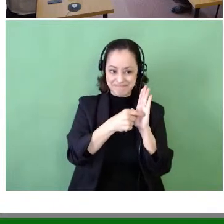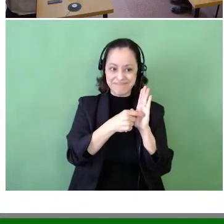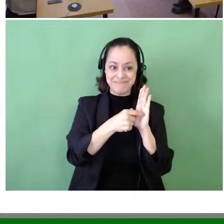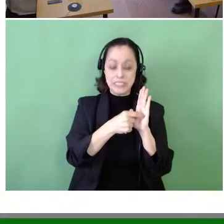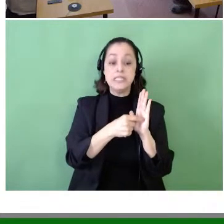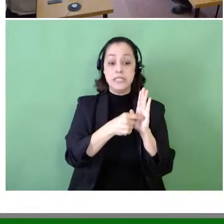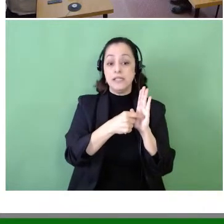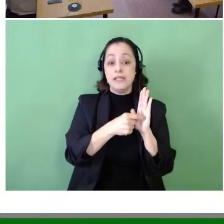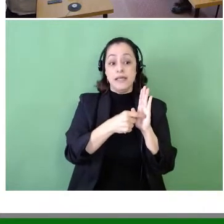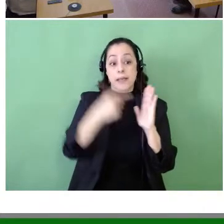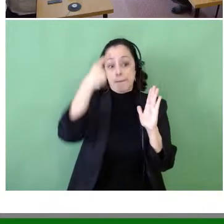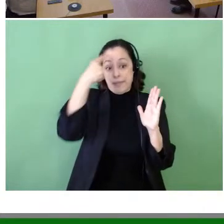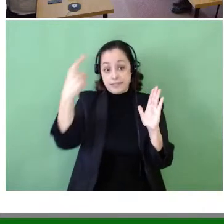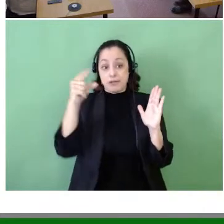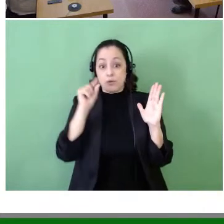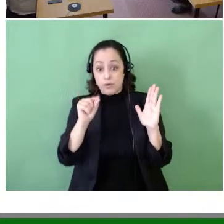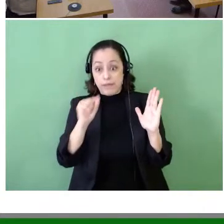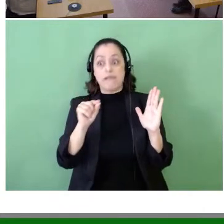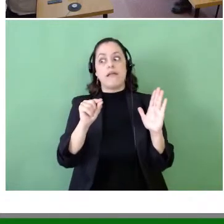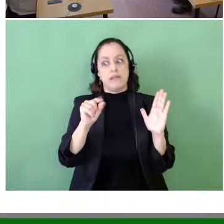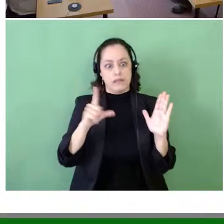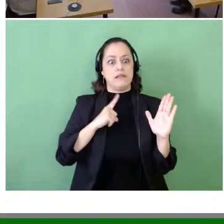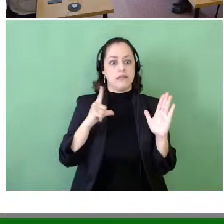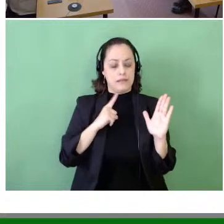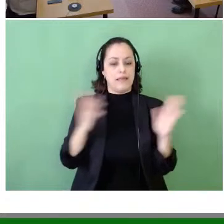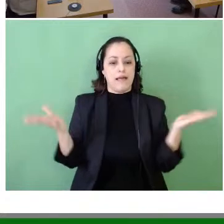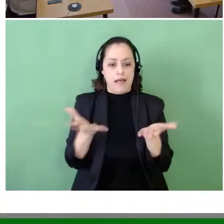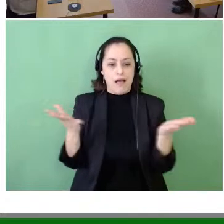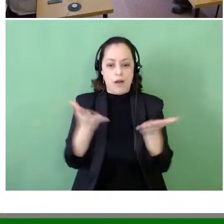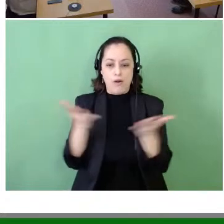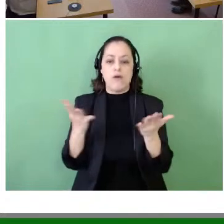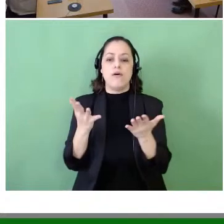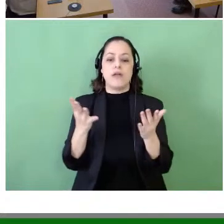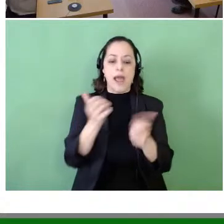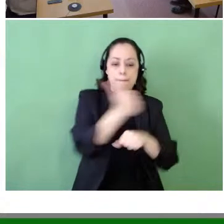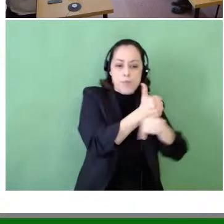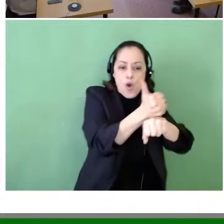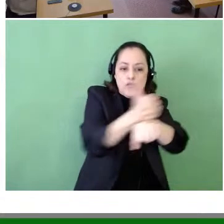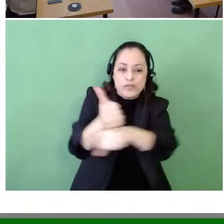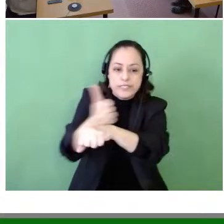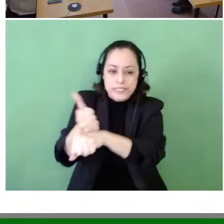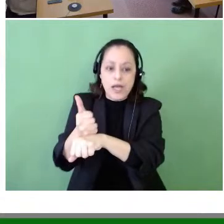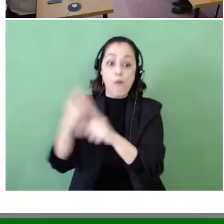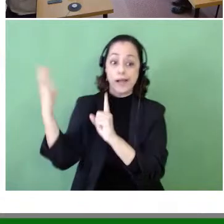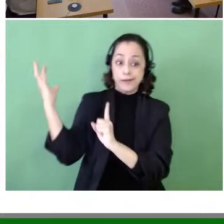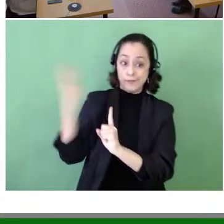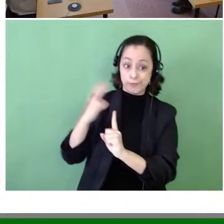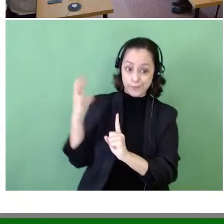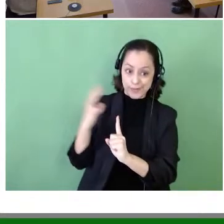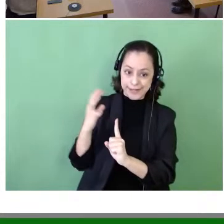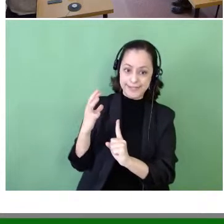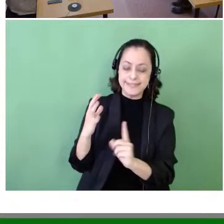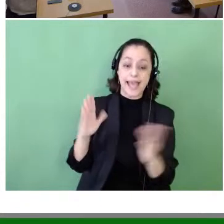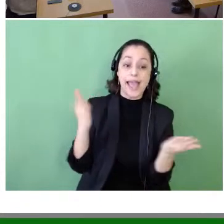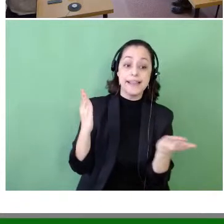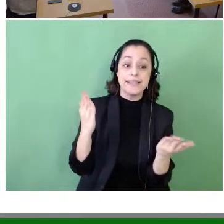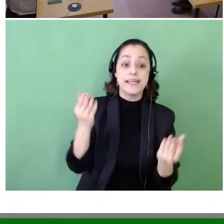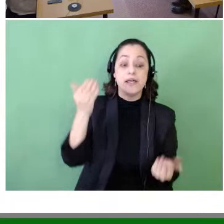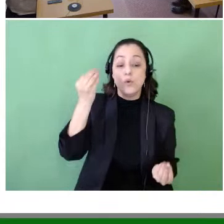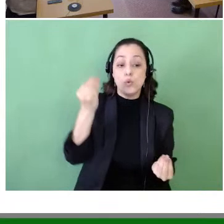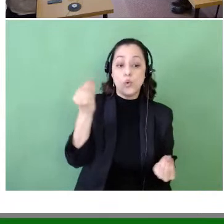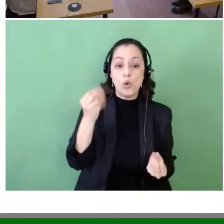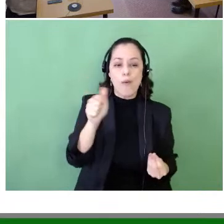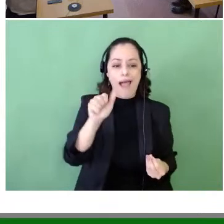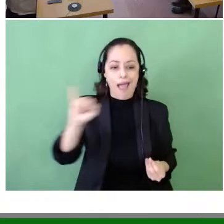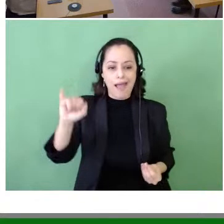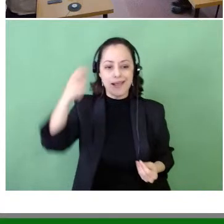así como tomando cuenta de muchas profesiones, y claro que para el servicio de traducción, de